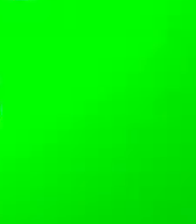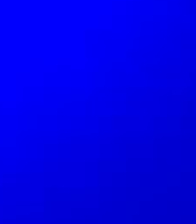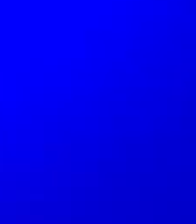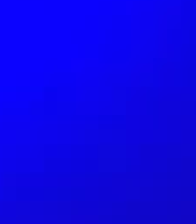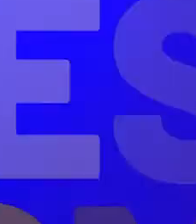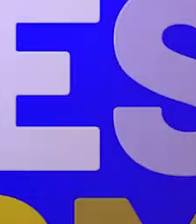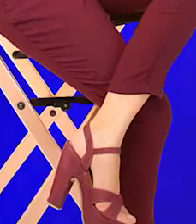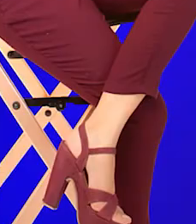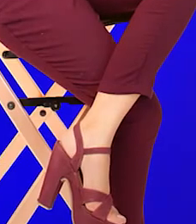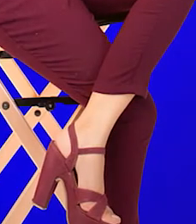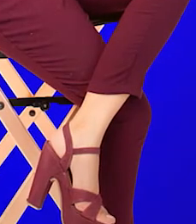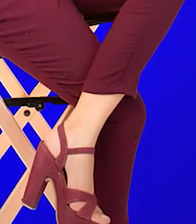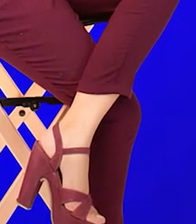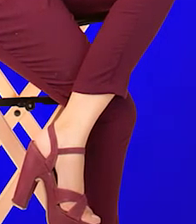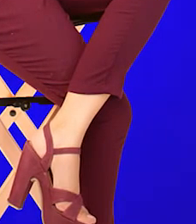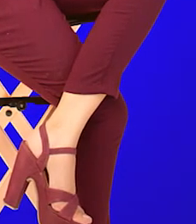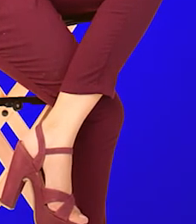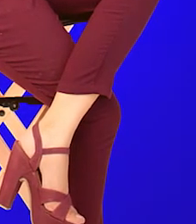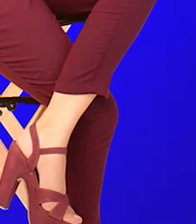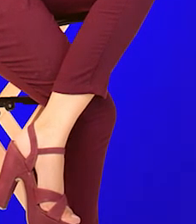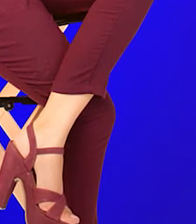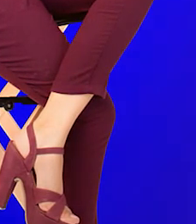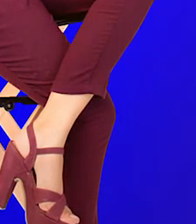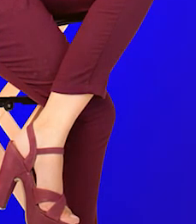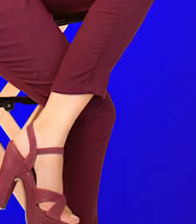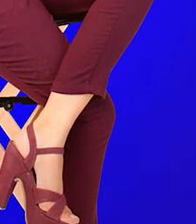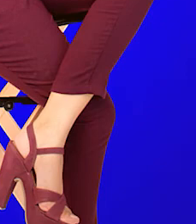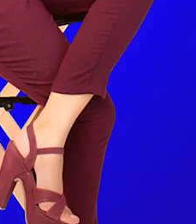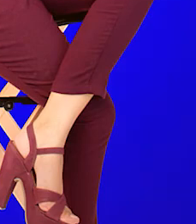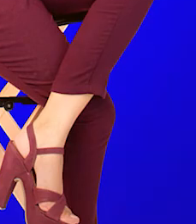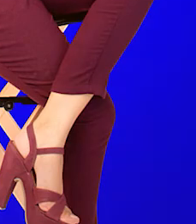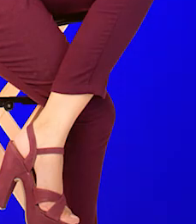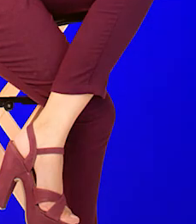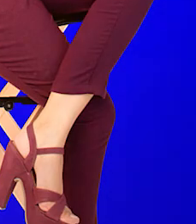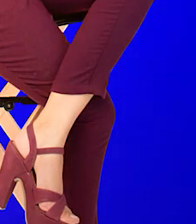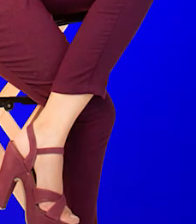Tele Yucatán te informa, lunes a viernes, tres de la tarde. Síguenos.